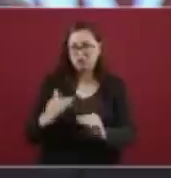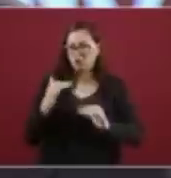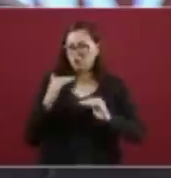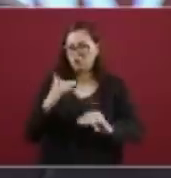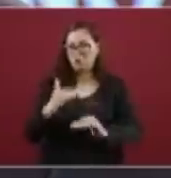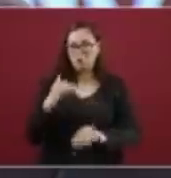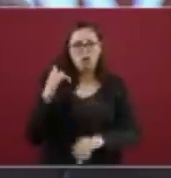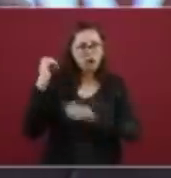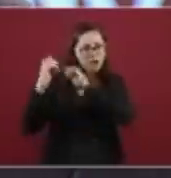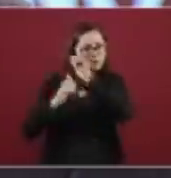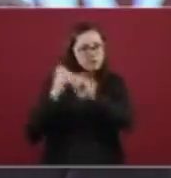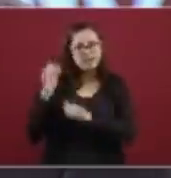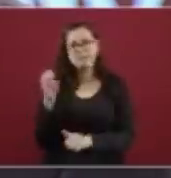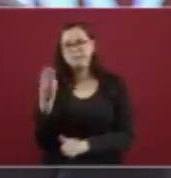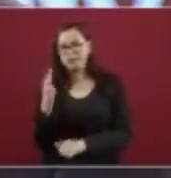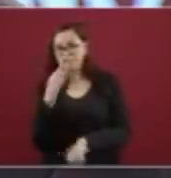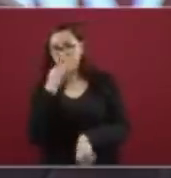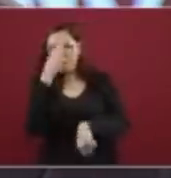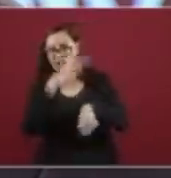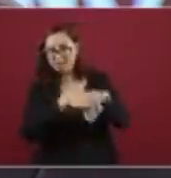informo a los sonorenses.